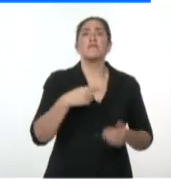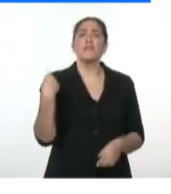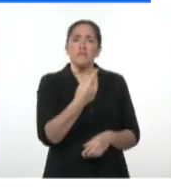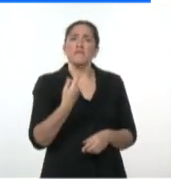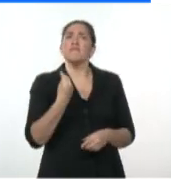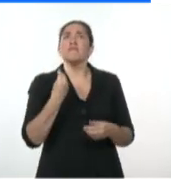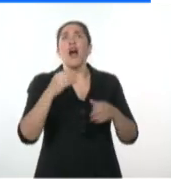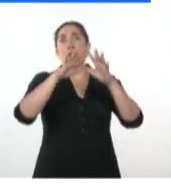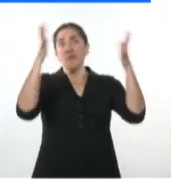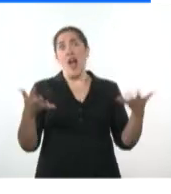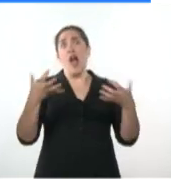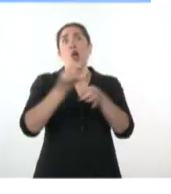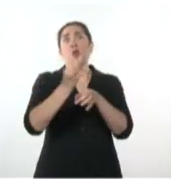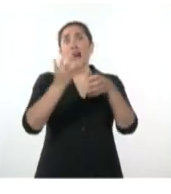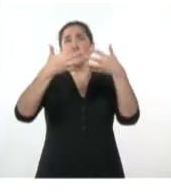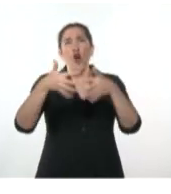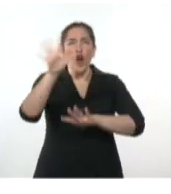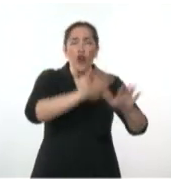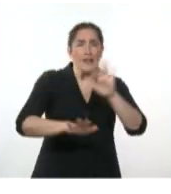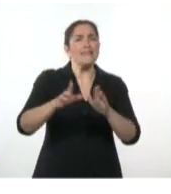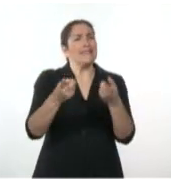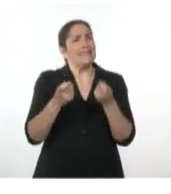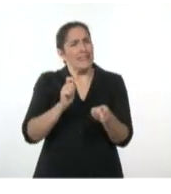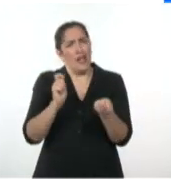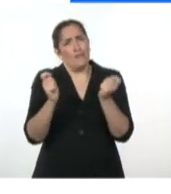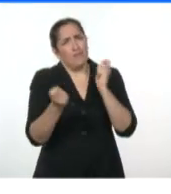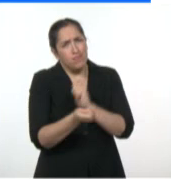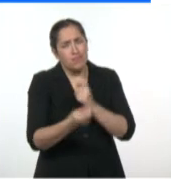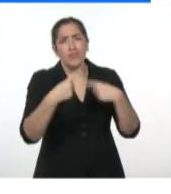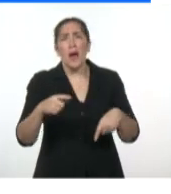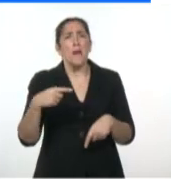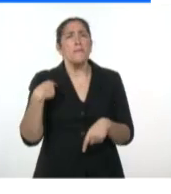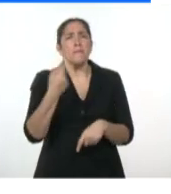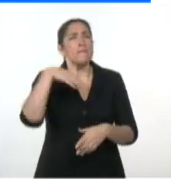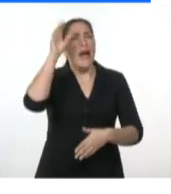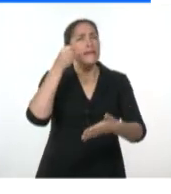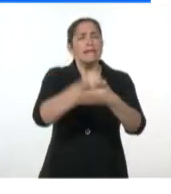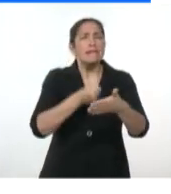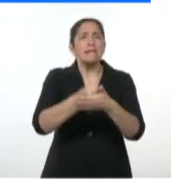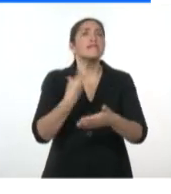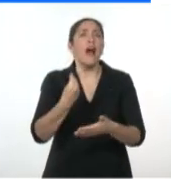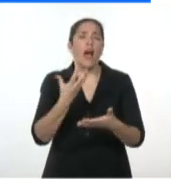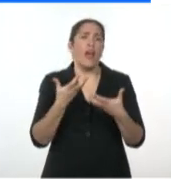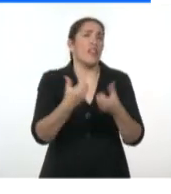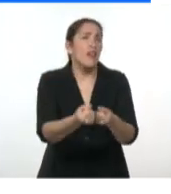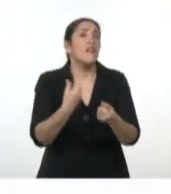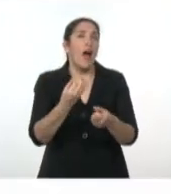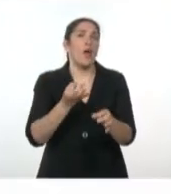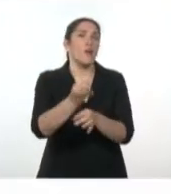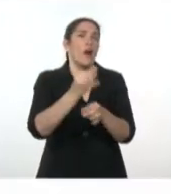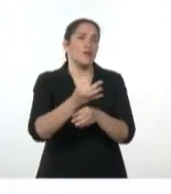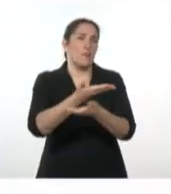que tiene muchas cosas que es necesario cambiar. Nuestra principal causa por participar es la defensa de la educación